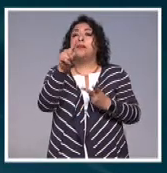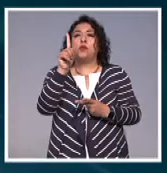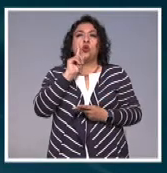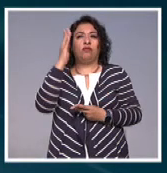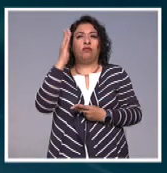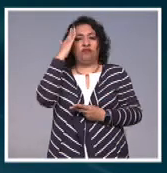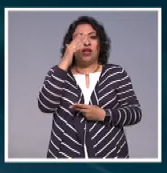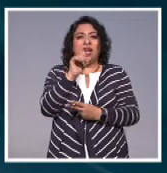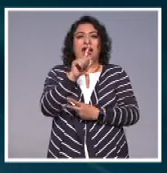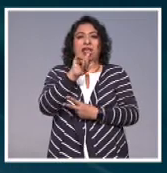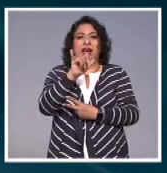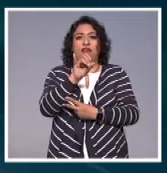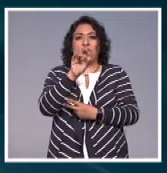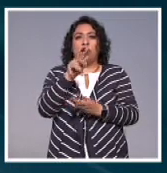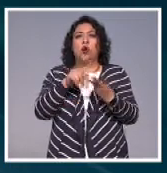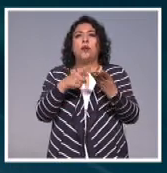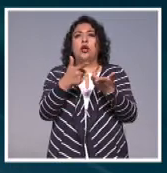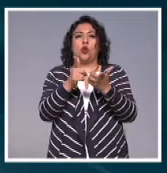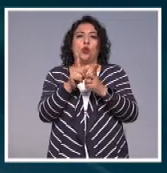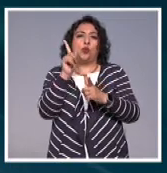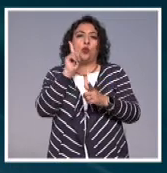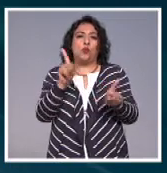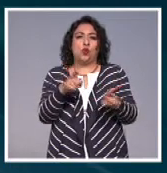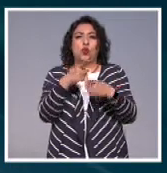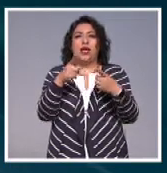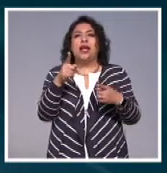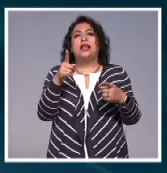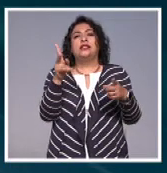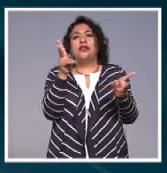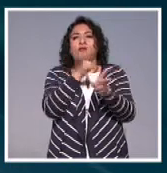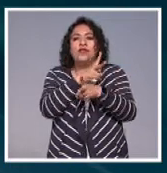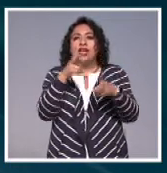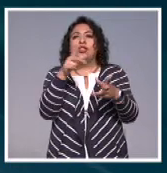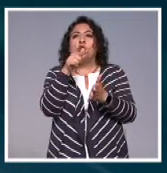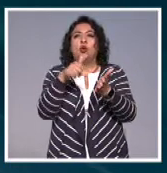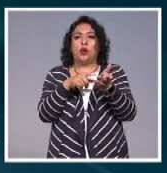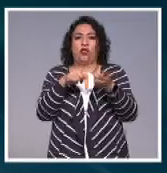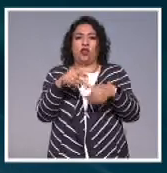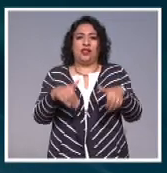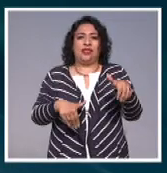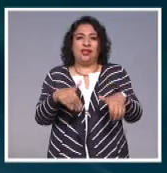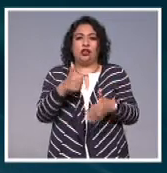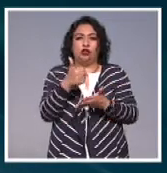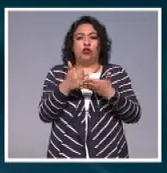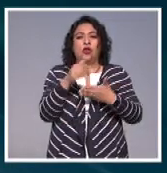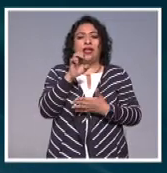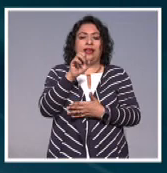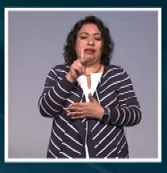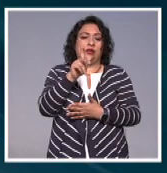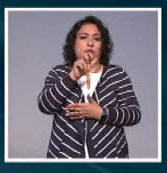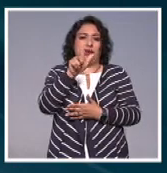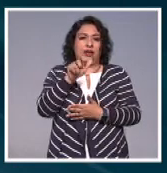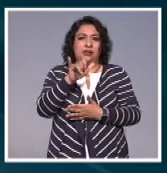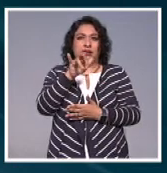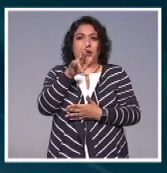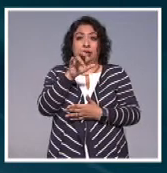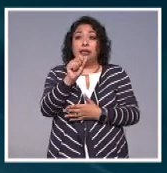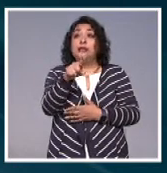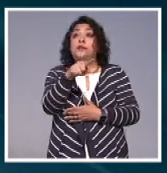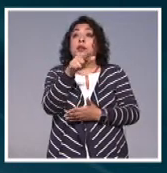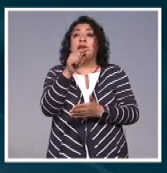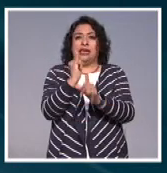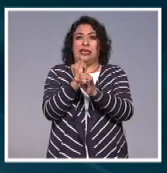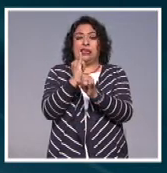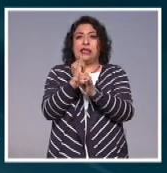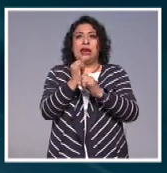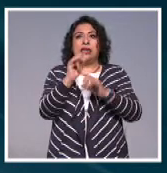cantante Alejandra Robles y la banda femenil regional Mujeres del Viento Florido en el Teatro de la Ciudad de Esperanza Iris. En el sitio